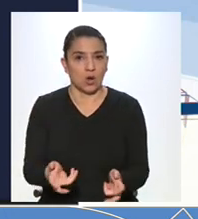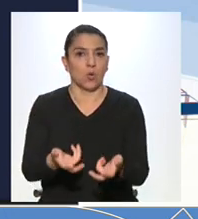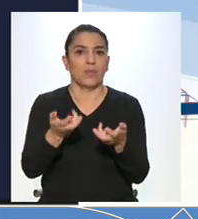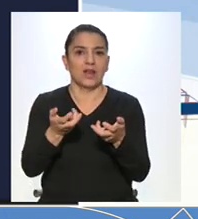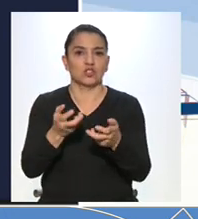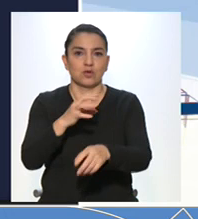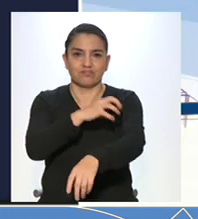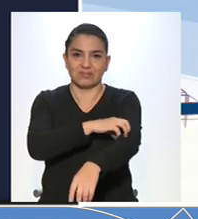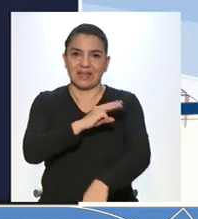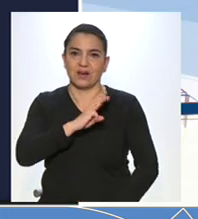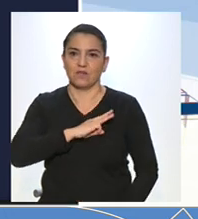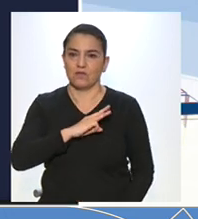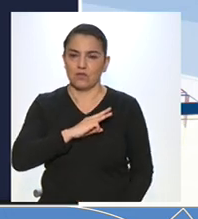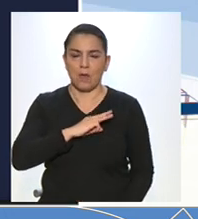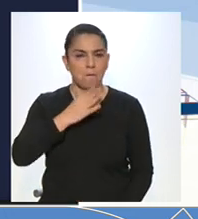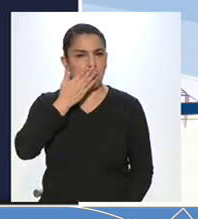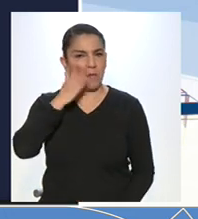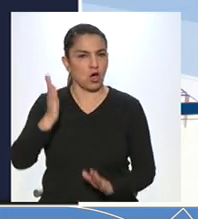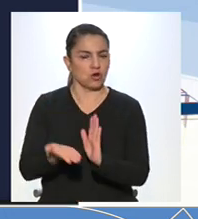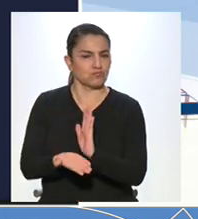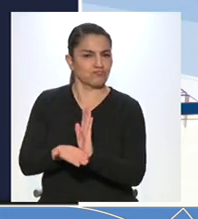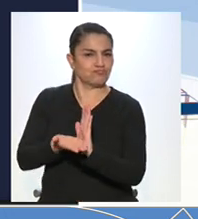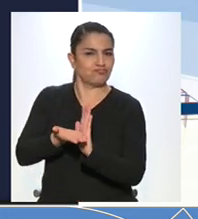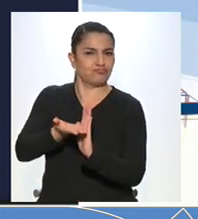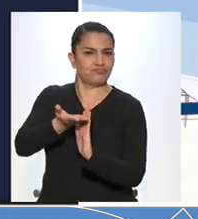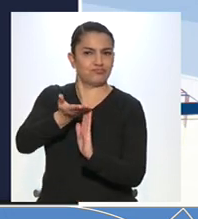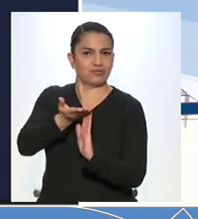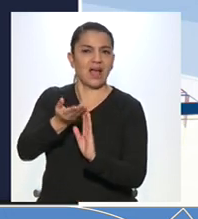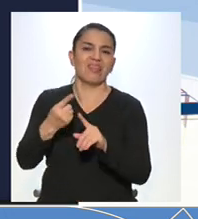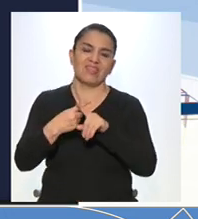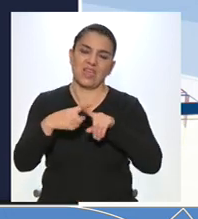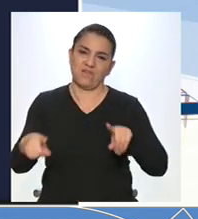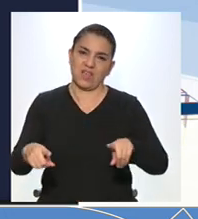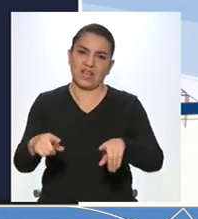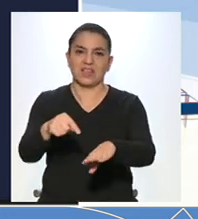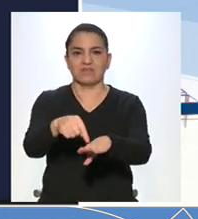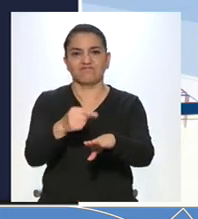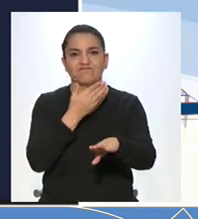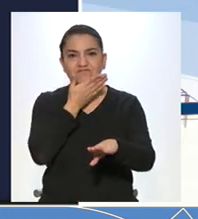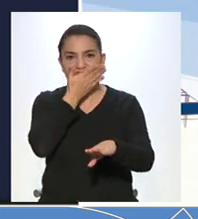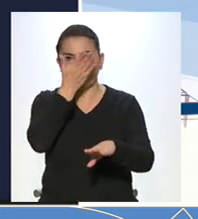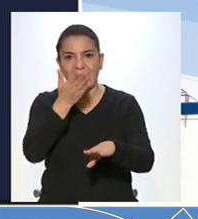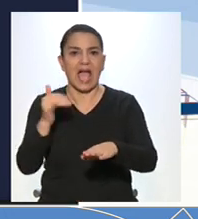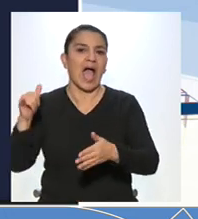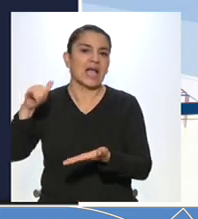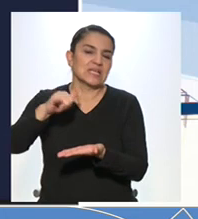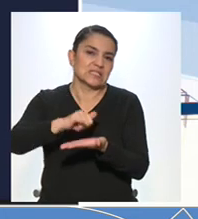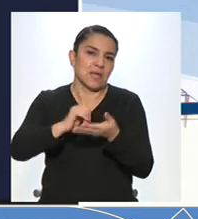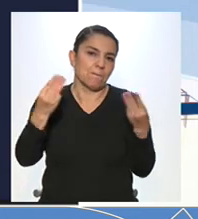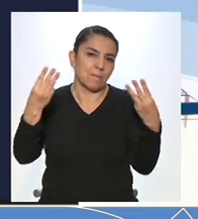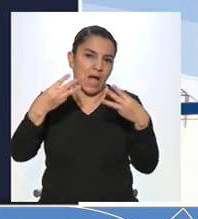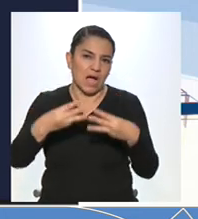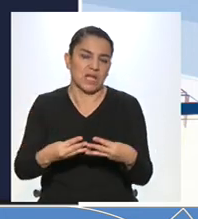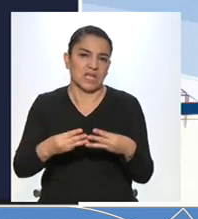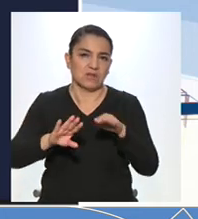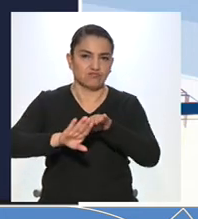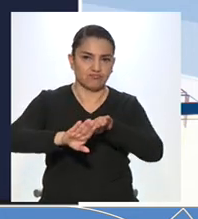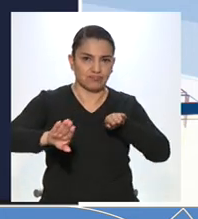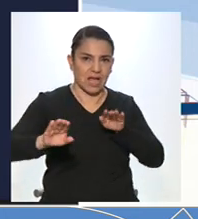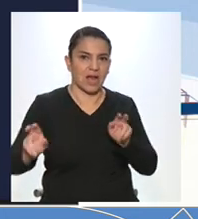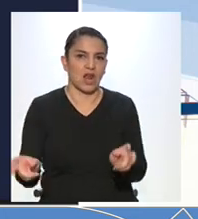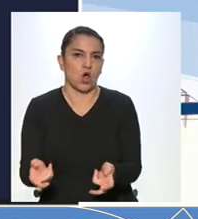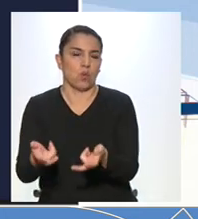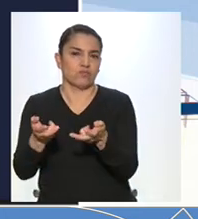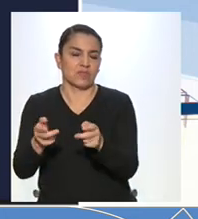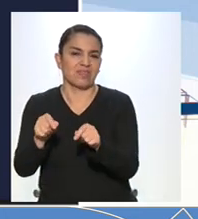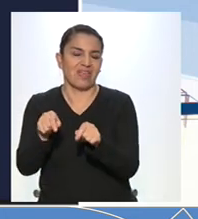mostró mayor dinamismo, quedando la macrorregión austral, que está formada por la región de Aysén y de Magallanes, rezagada en su recuperación hasta el término